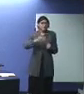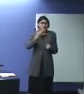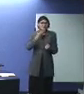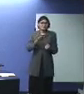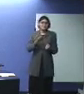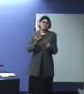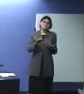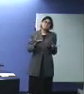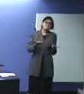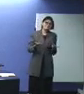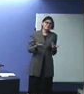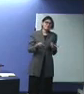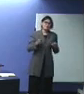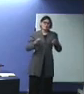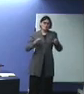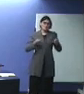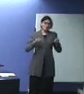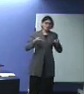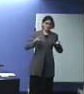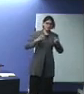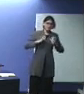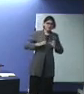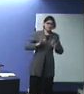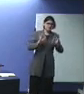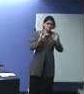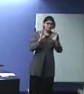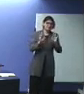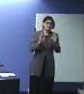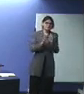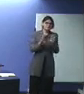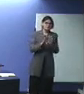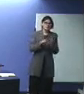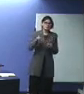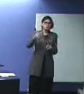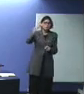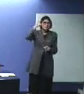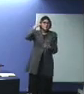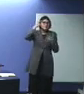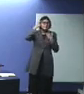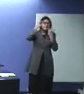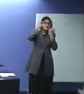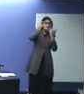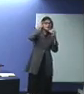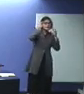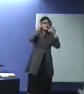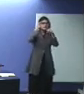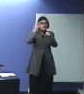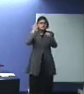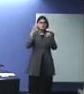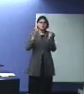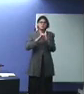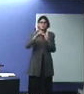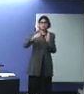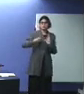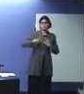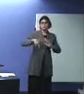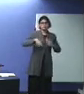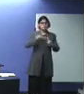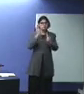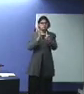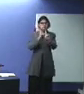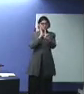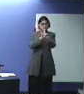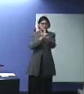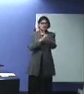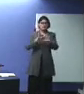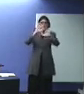depende, como todo, de lo que tú quieras hacer y de lo que tú quieras lograr. Es decir, si yo voy a cantar,